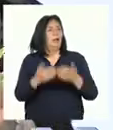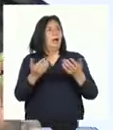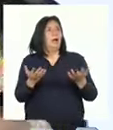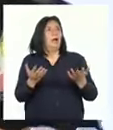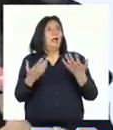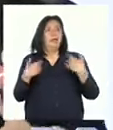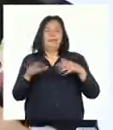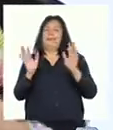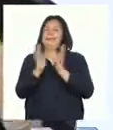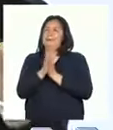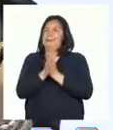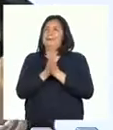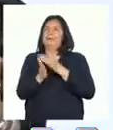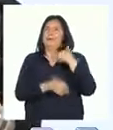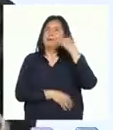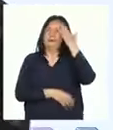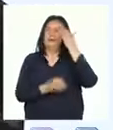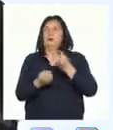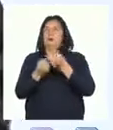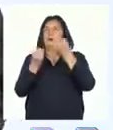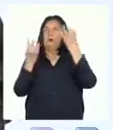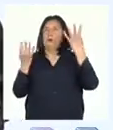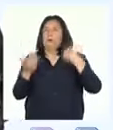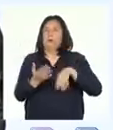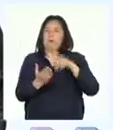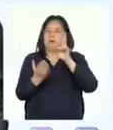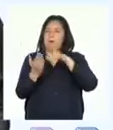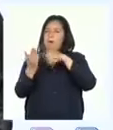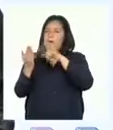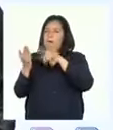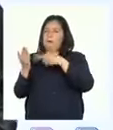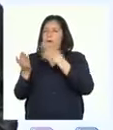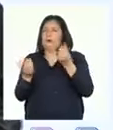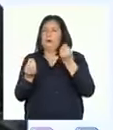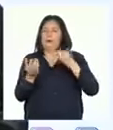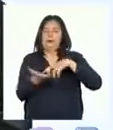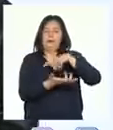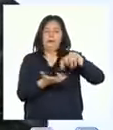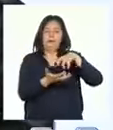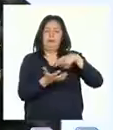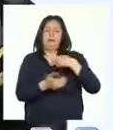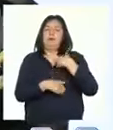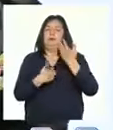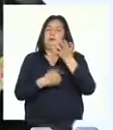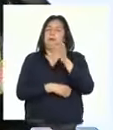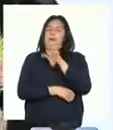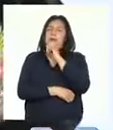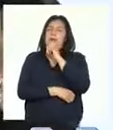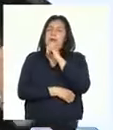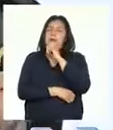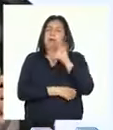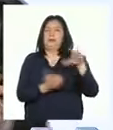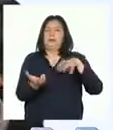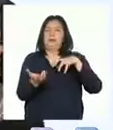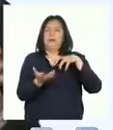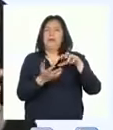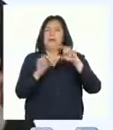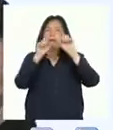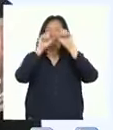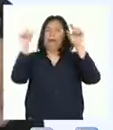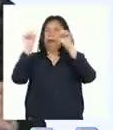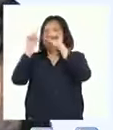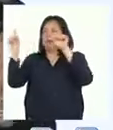Entonces ya estamos. Para saber cuánto de pintura obtendrán de la mezcla, lo que podemos hacer es combinar las barras